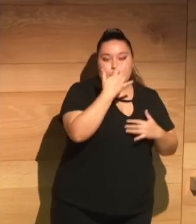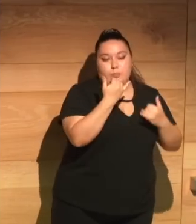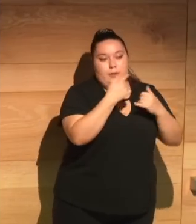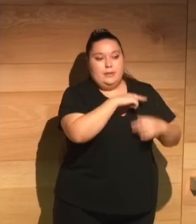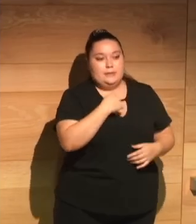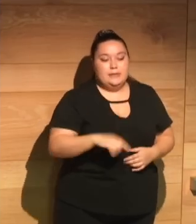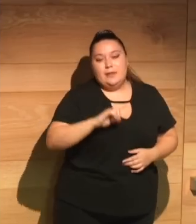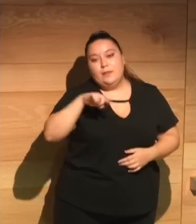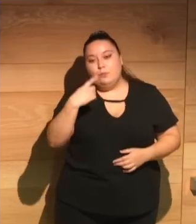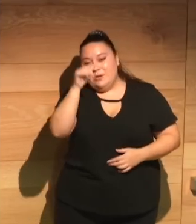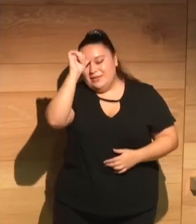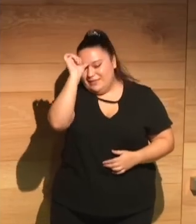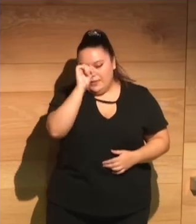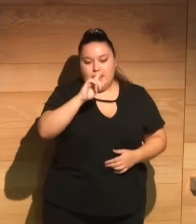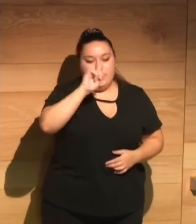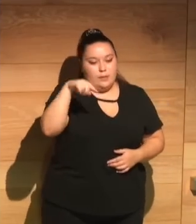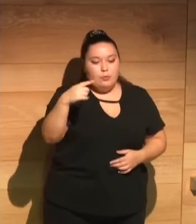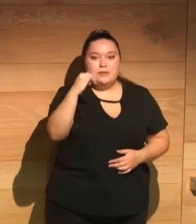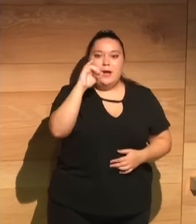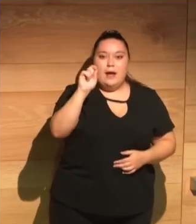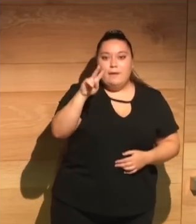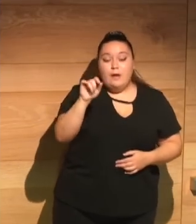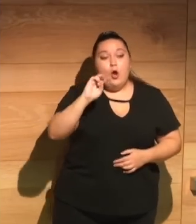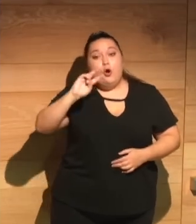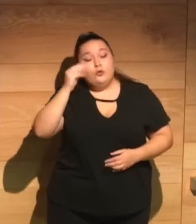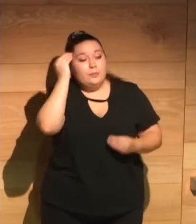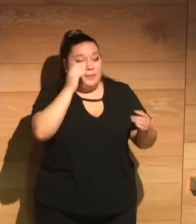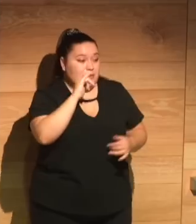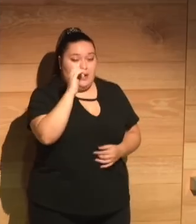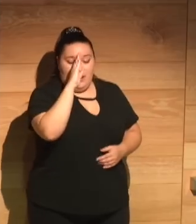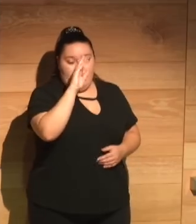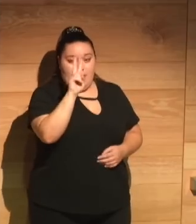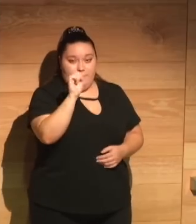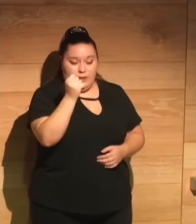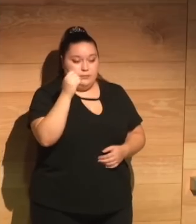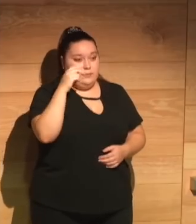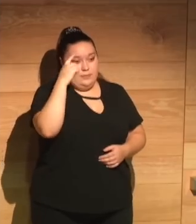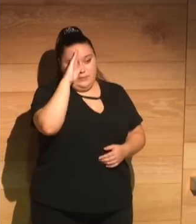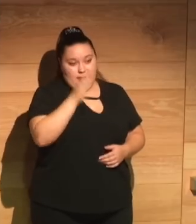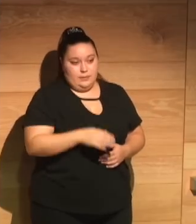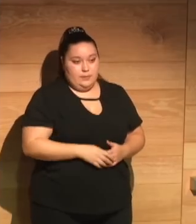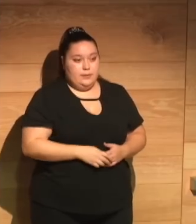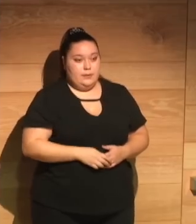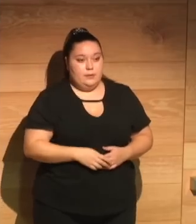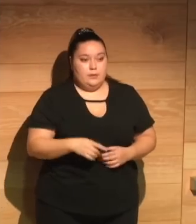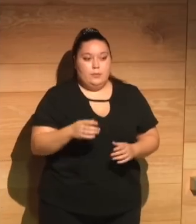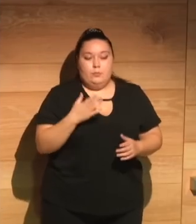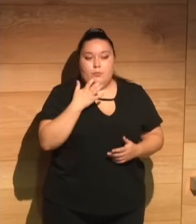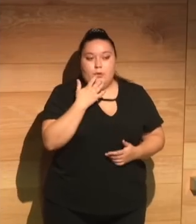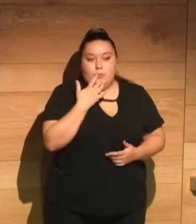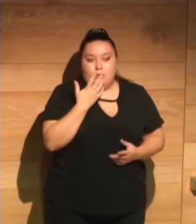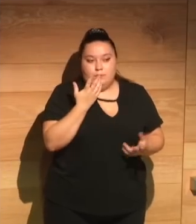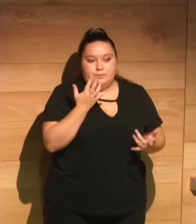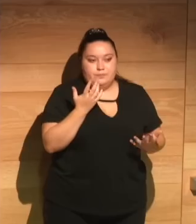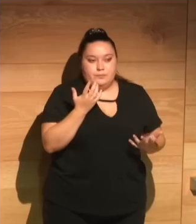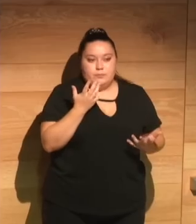después Java. Otros historiadores consideran que nace en Java, precisamente. Muchas veces cuando se leen los tratados sobre el